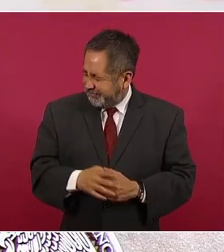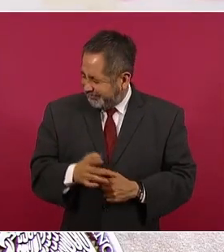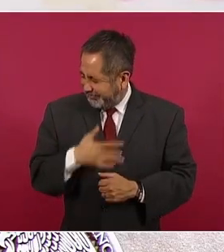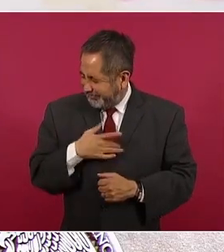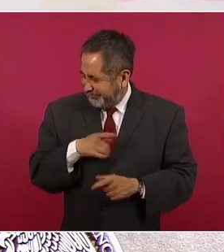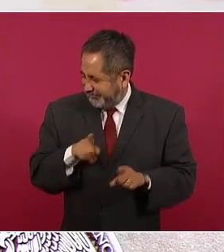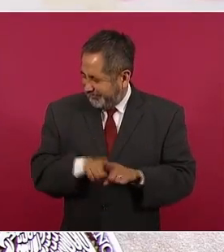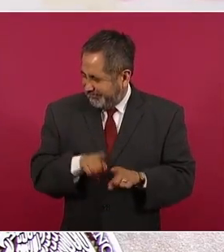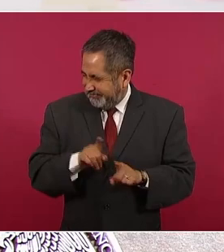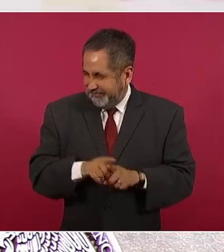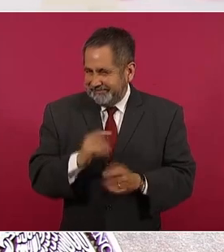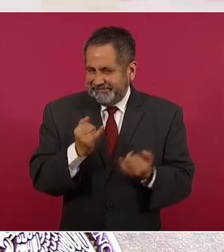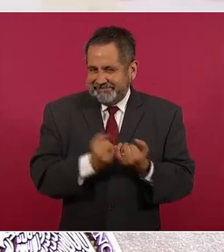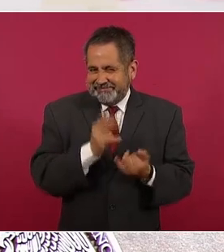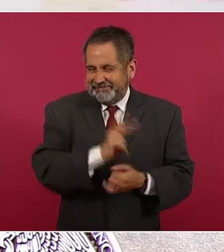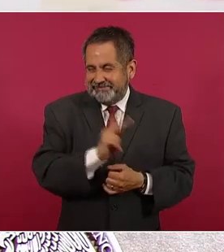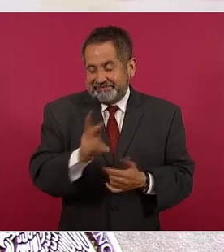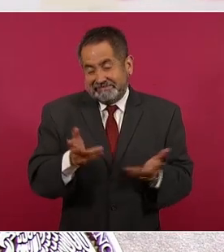Me suena eso.